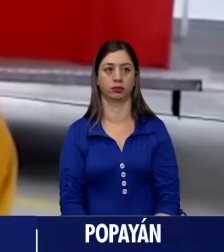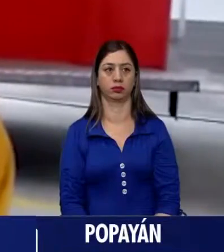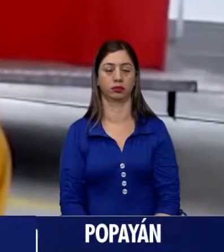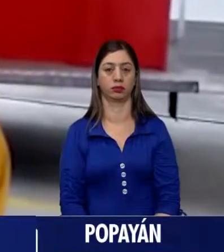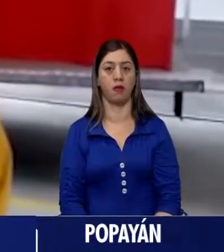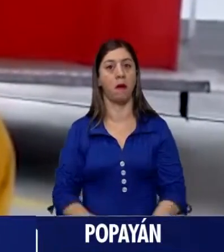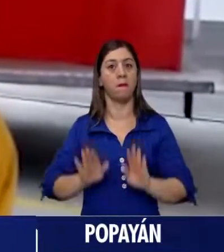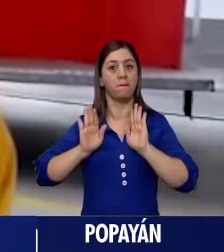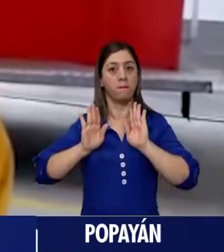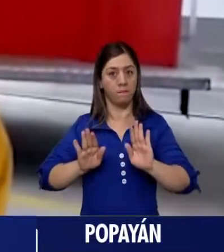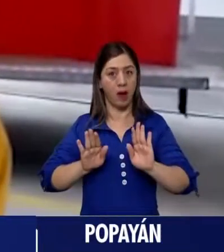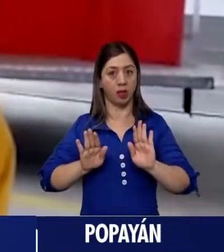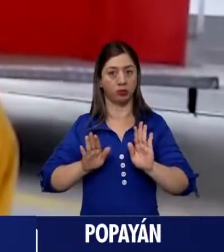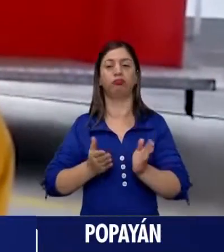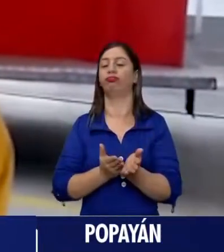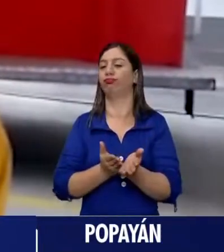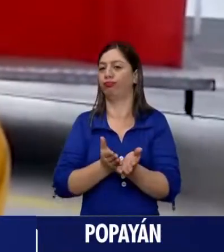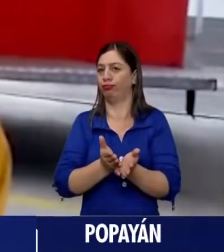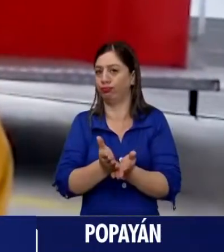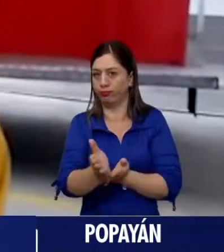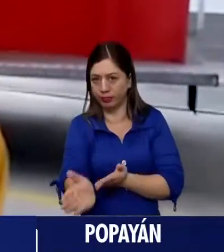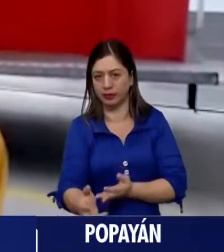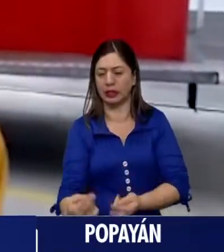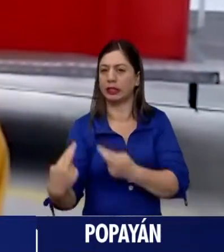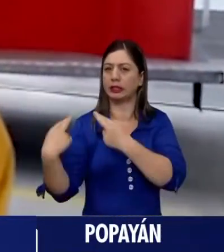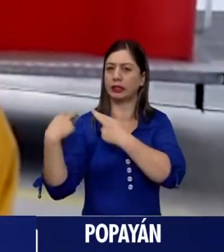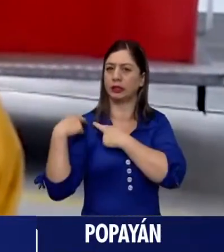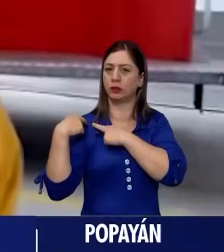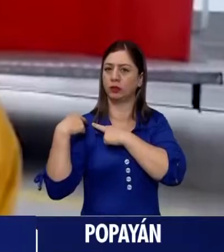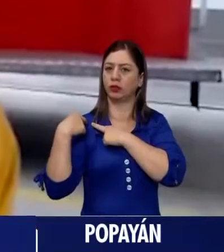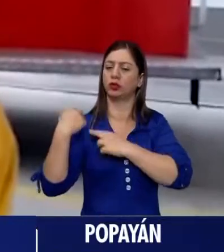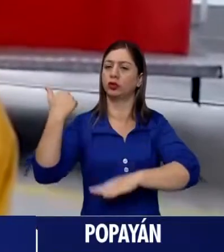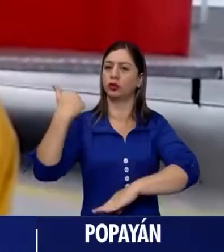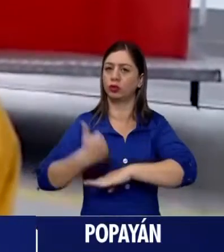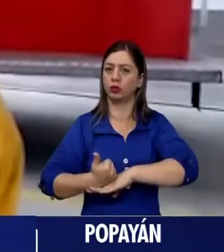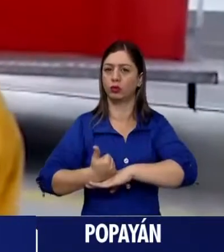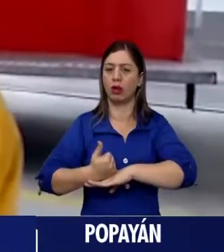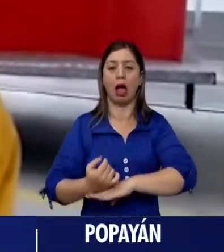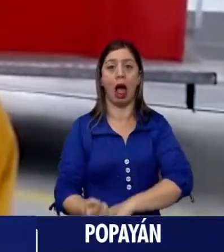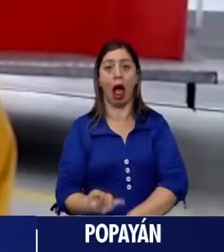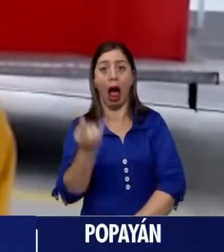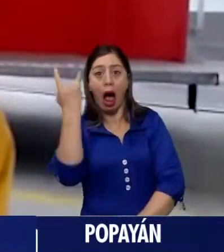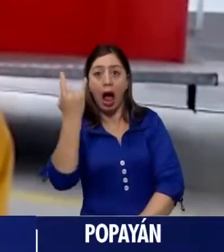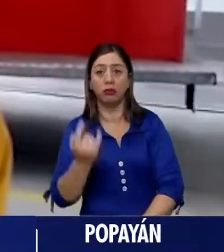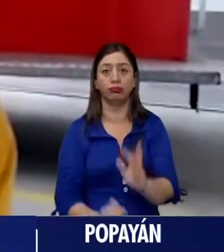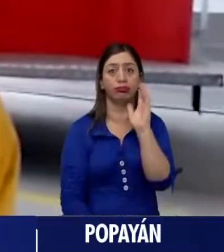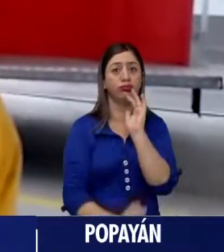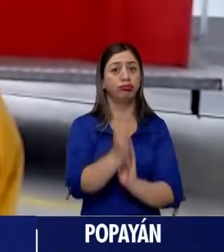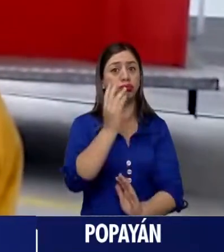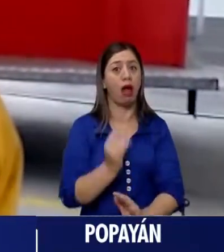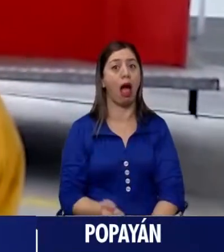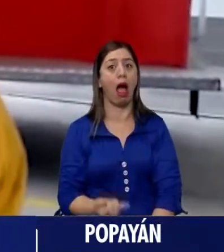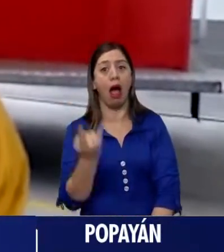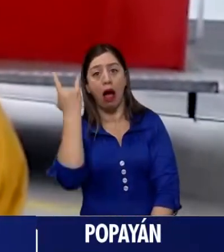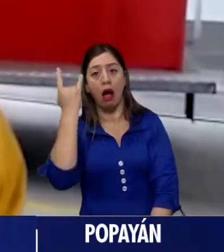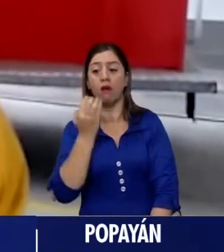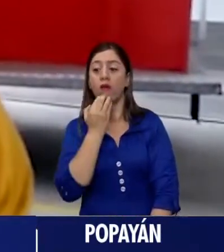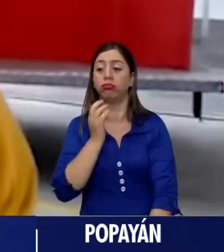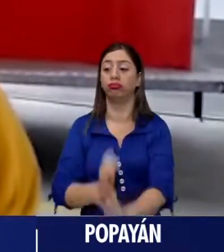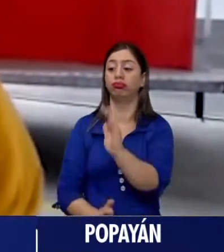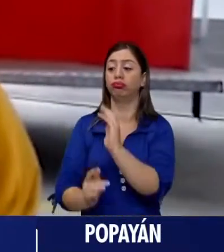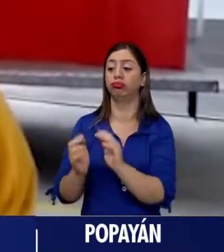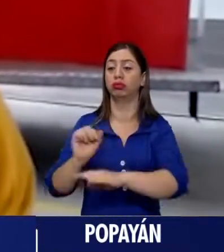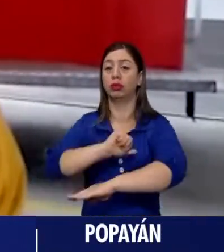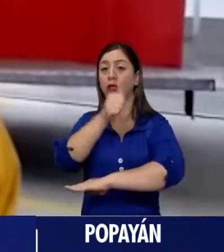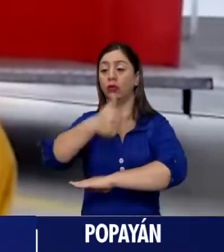El paro sigue indefinidamente y la responsabilidad de algo que suceda, sea incendio estructural, incendio